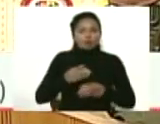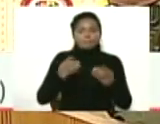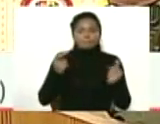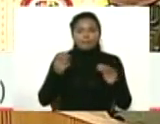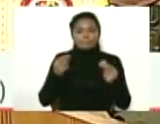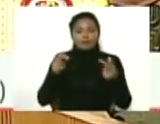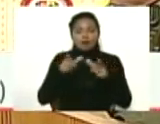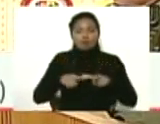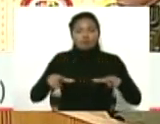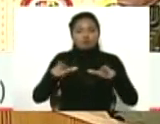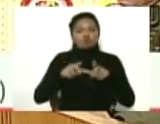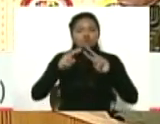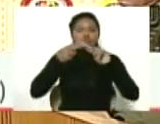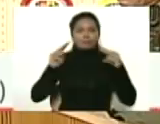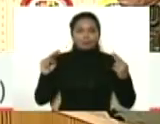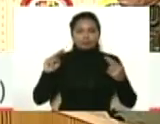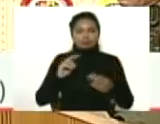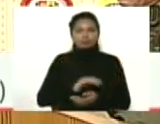activación de todas las cuadrillas de paz.